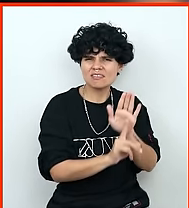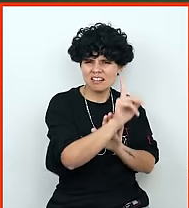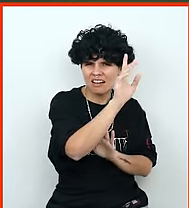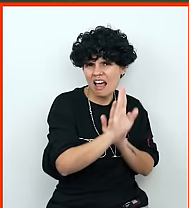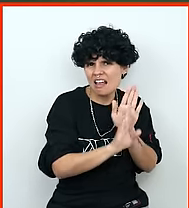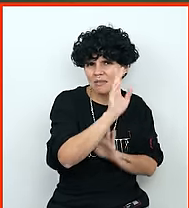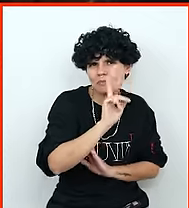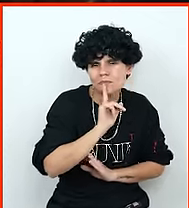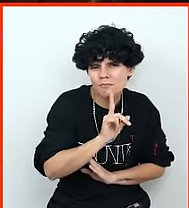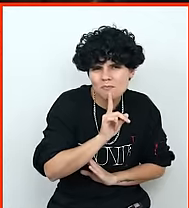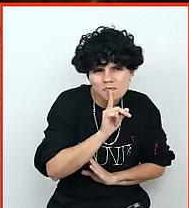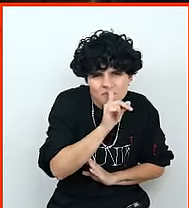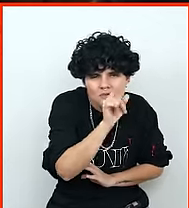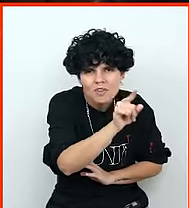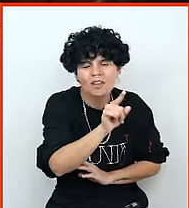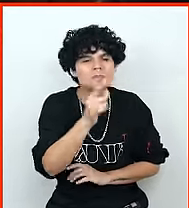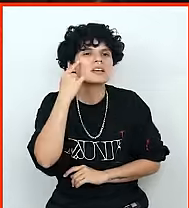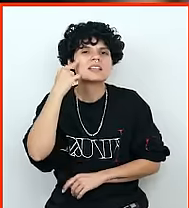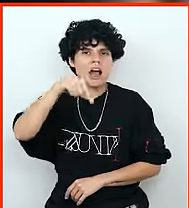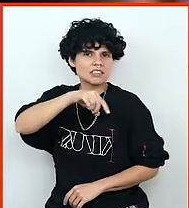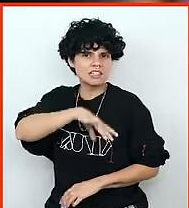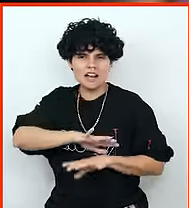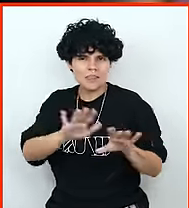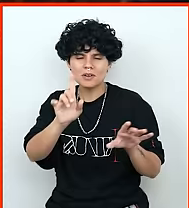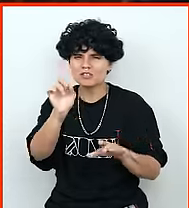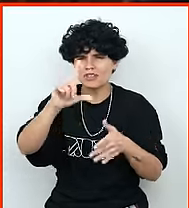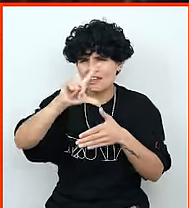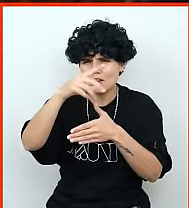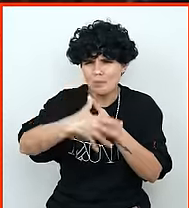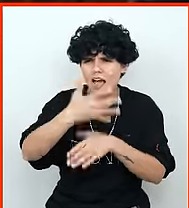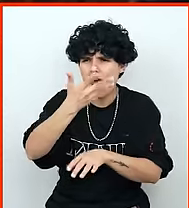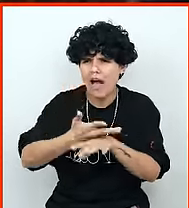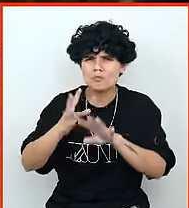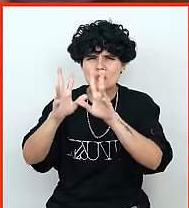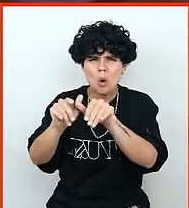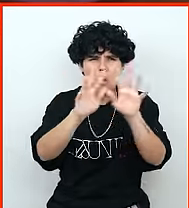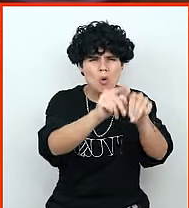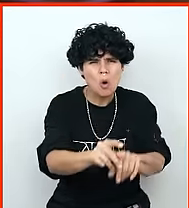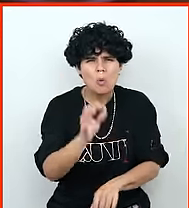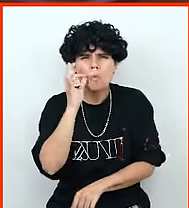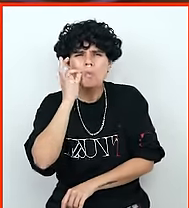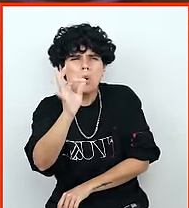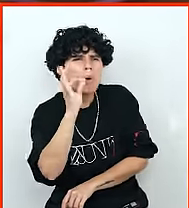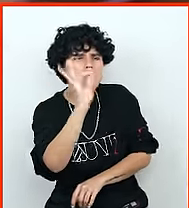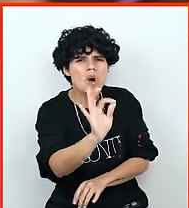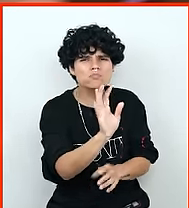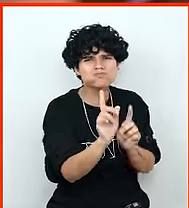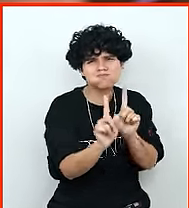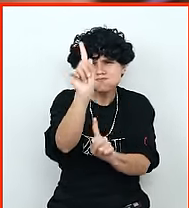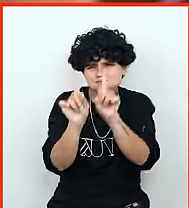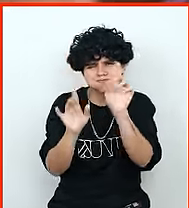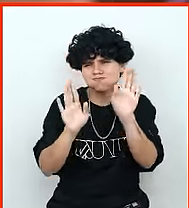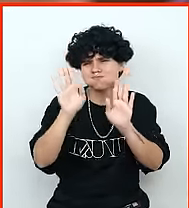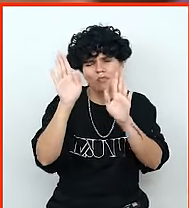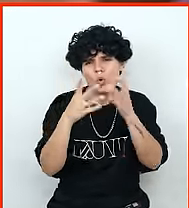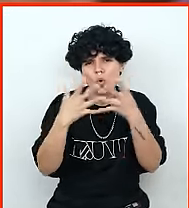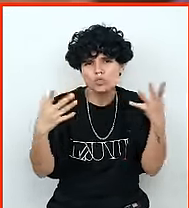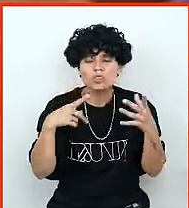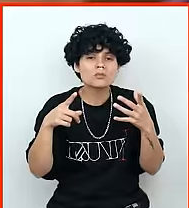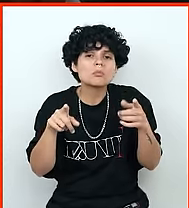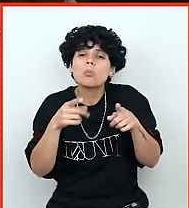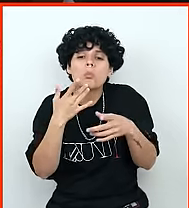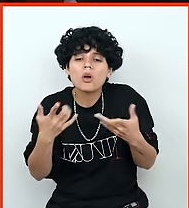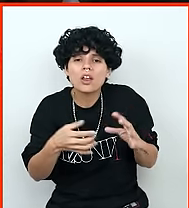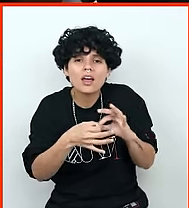solamente en Chile, pero la verdad es que están en toda Latinoamérica. Que ahí tú veis que la proliferación se va haciendo a través de este modelo